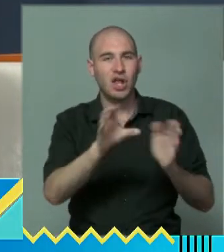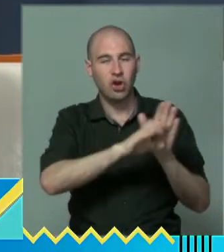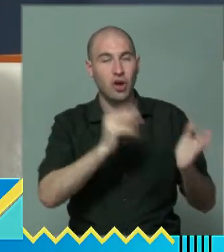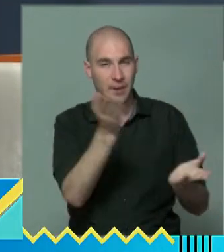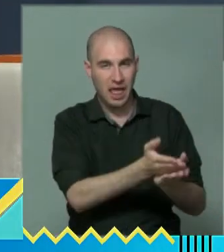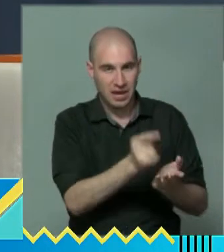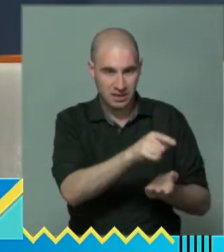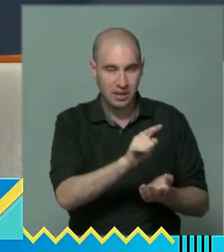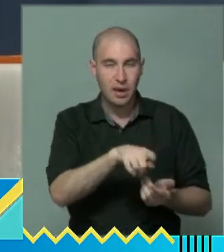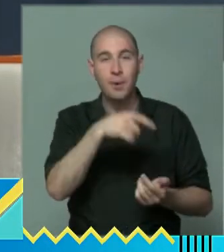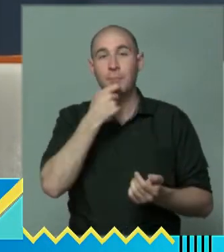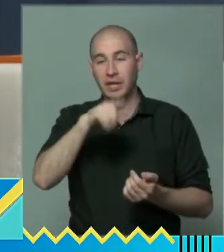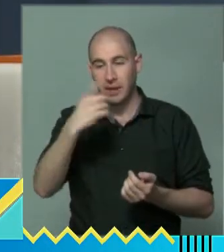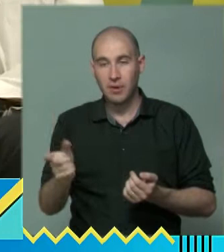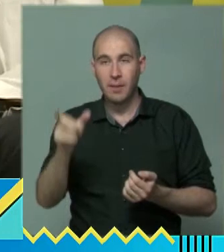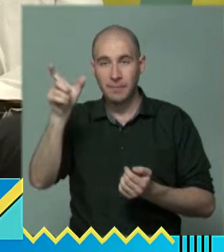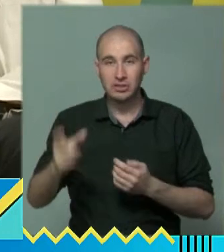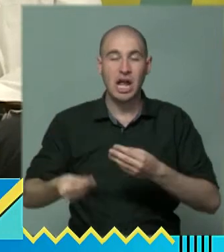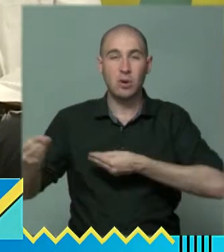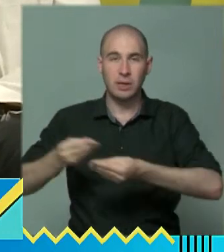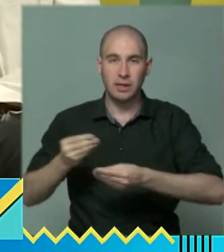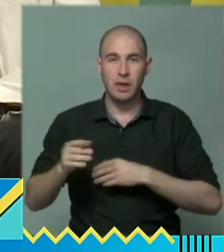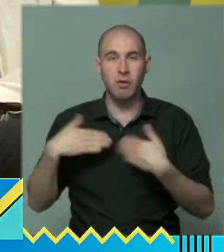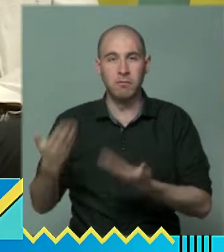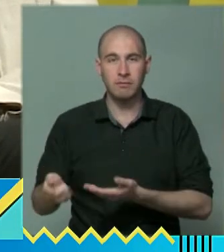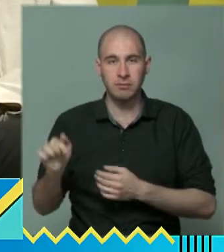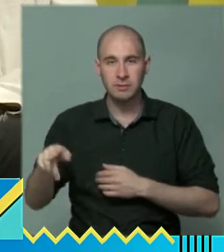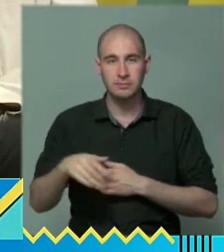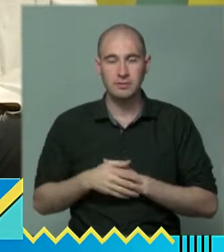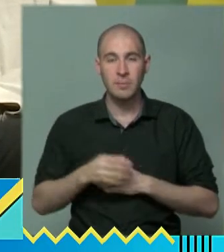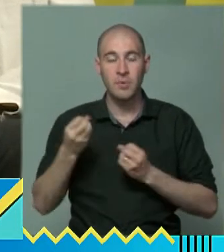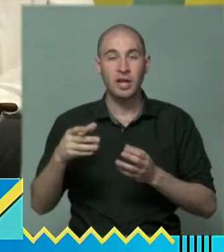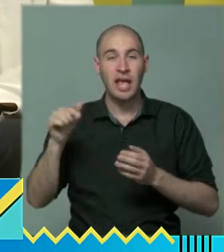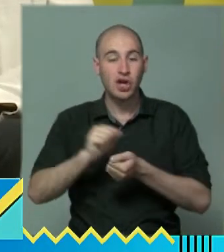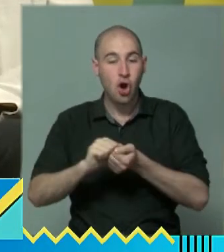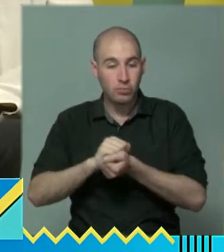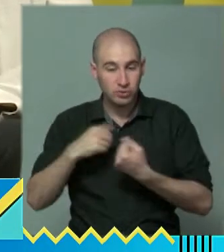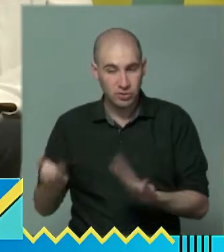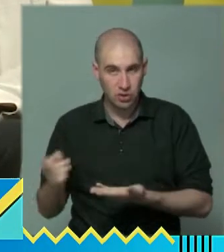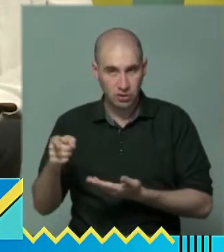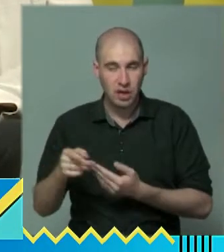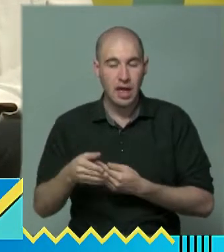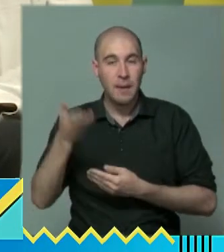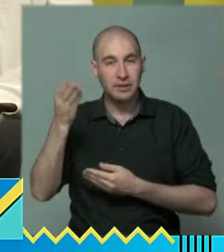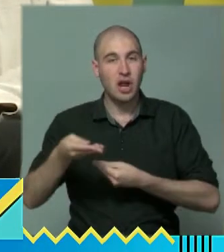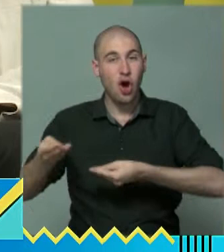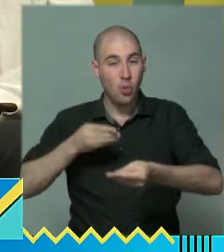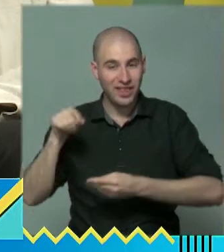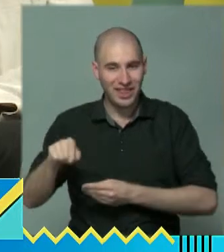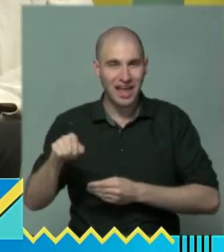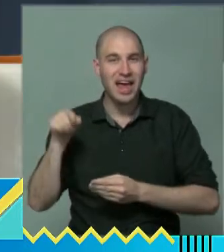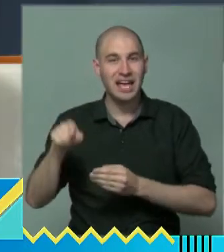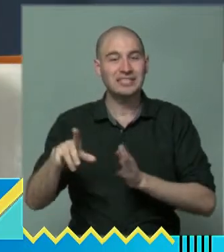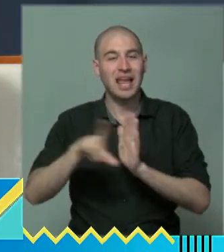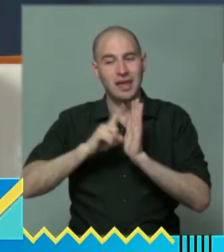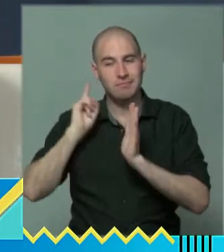Penal. Si la persona jurídica es beneficiada por el acto de corrupción, a la persona jurídica se le aplica